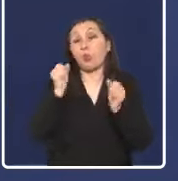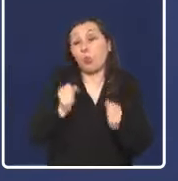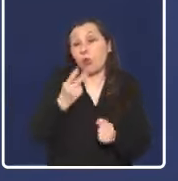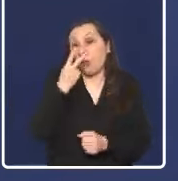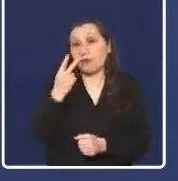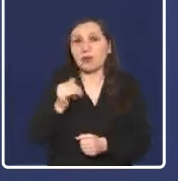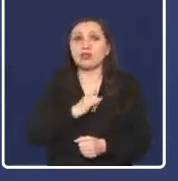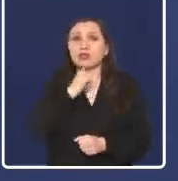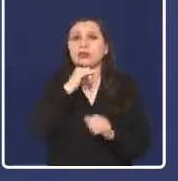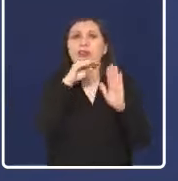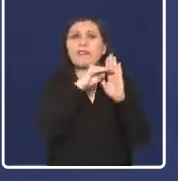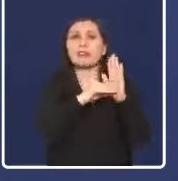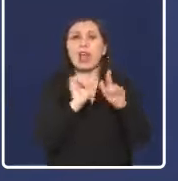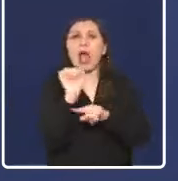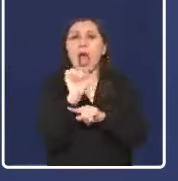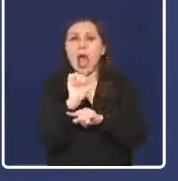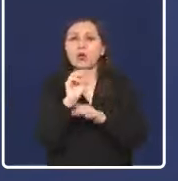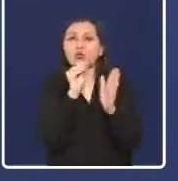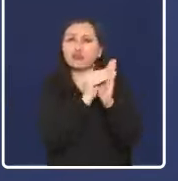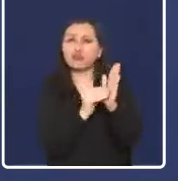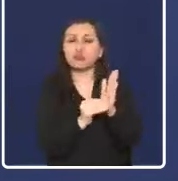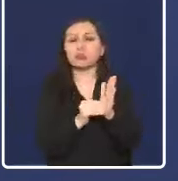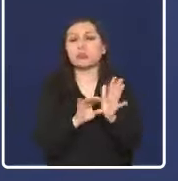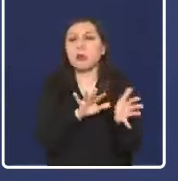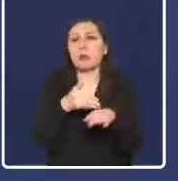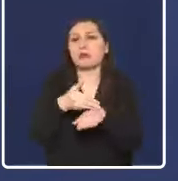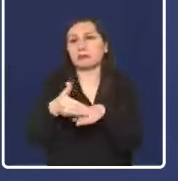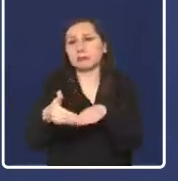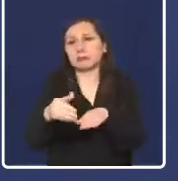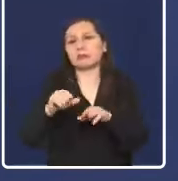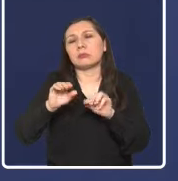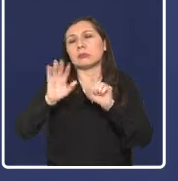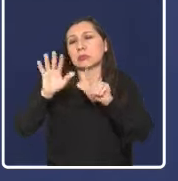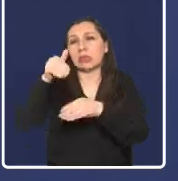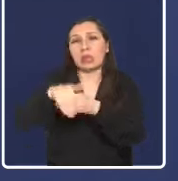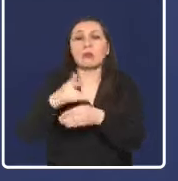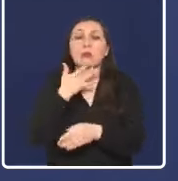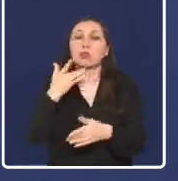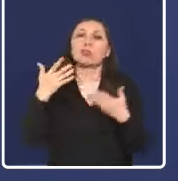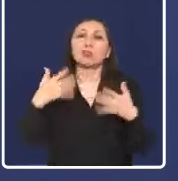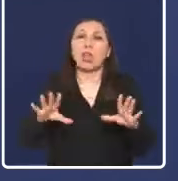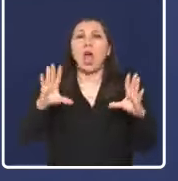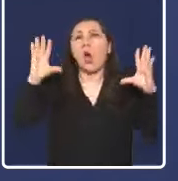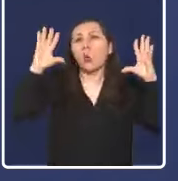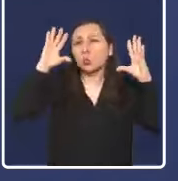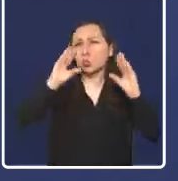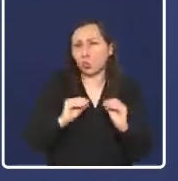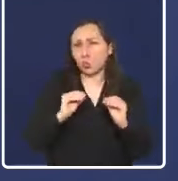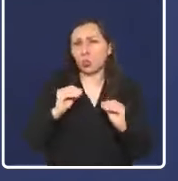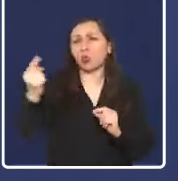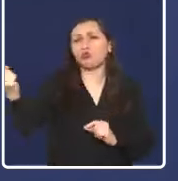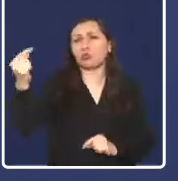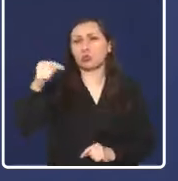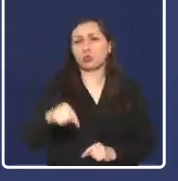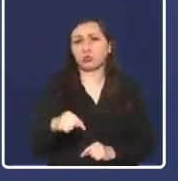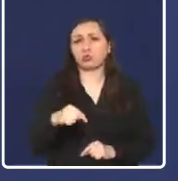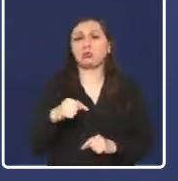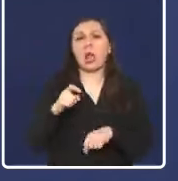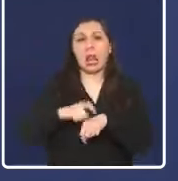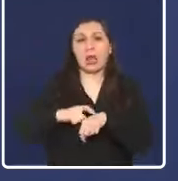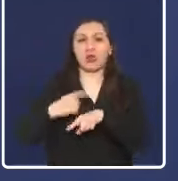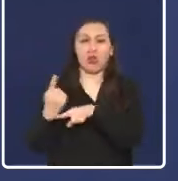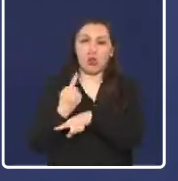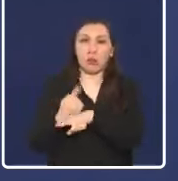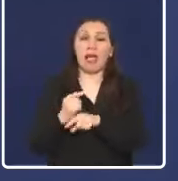revisar, no sé si hay bitácora de los autos o no, pero debe haber llegado después de las 19 horas porque a las 19 ya estaba oscuro cuando llegó y a la hora que